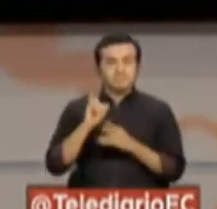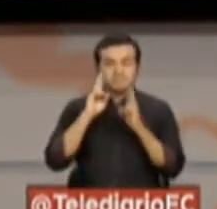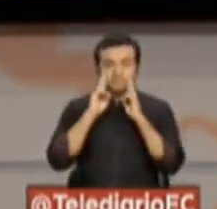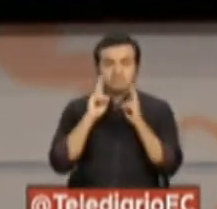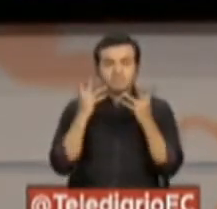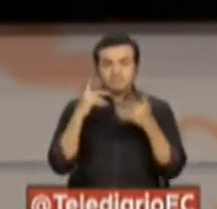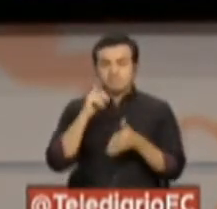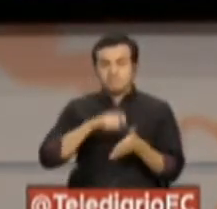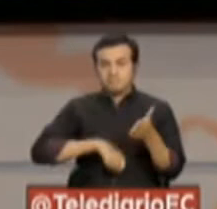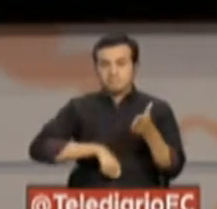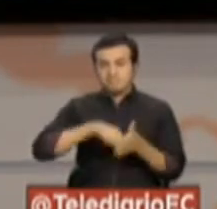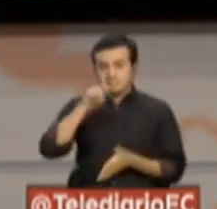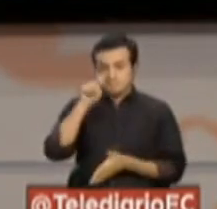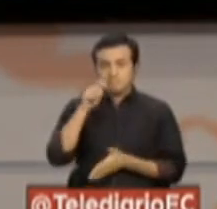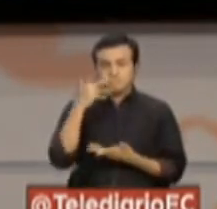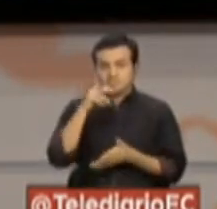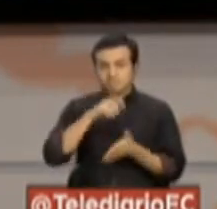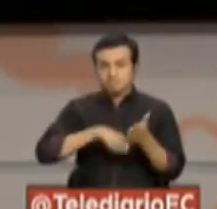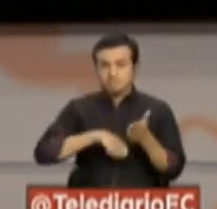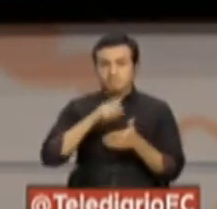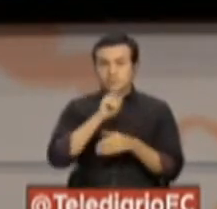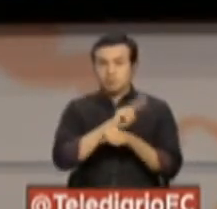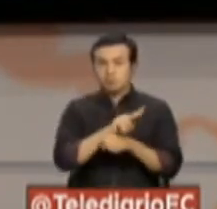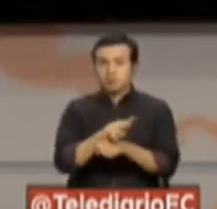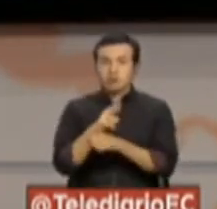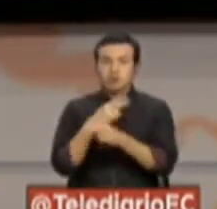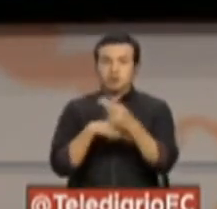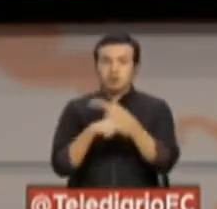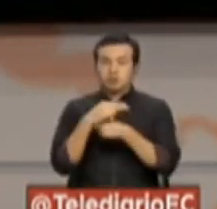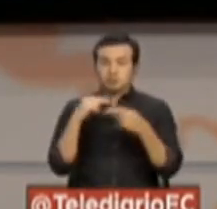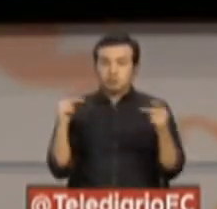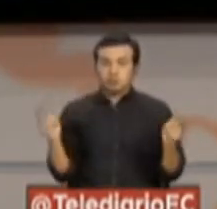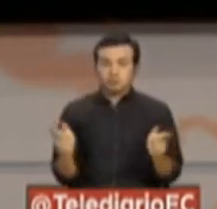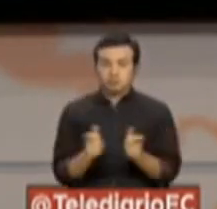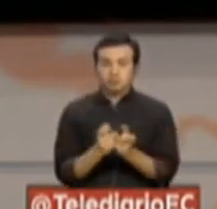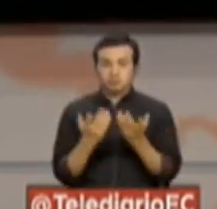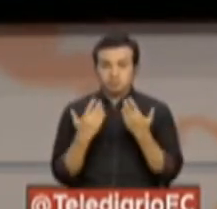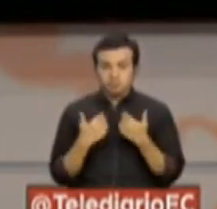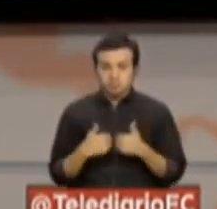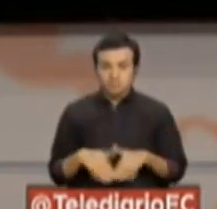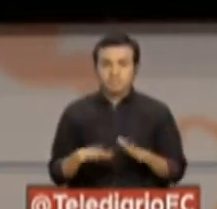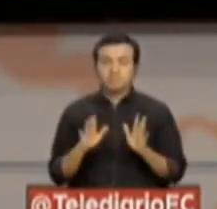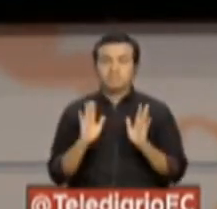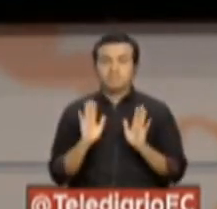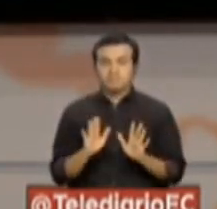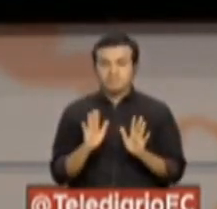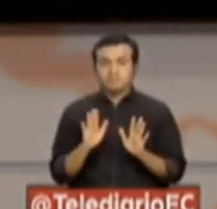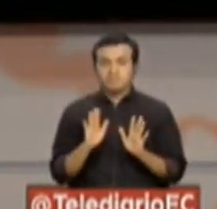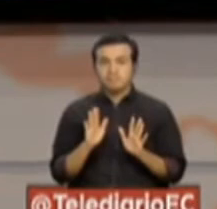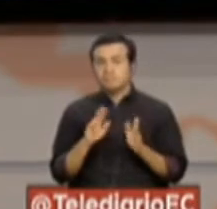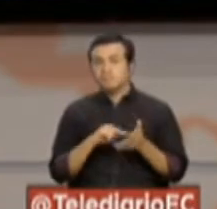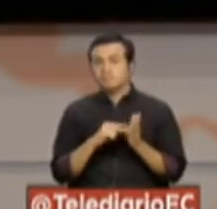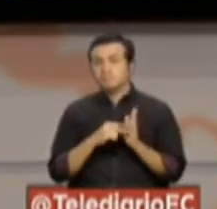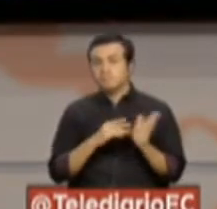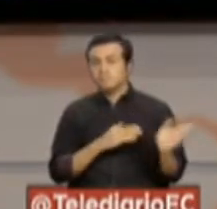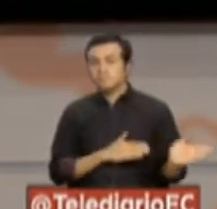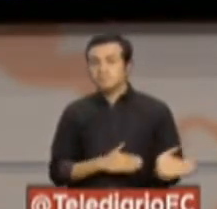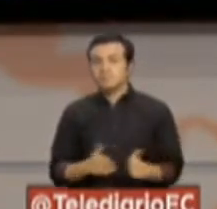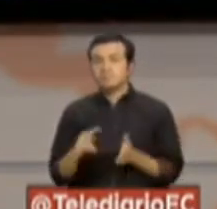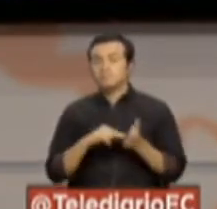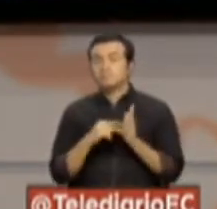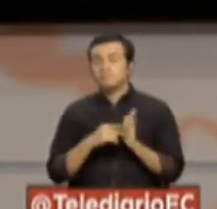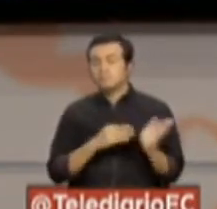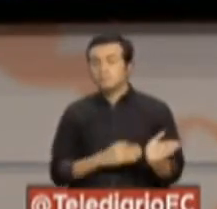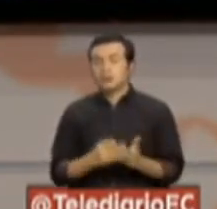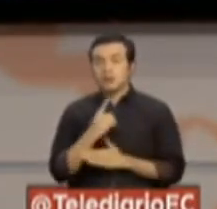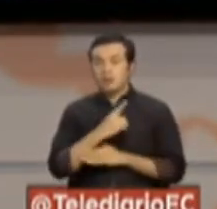reconocidas legalmente por la Superintendencia de Economía Popular y Solidaria, y la data significa que